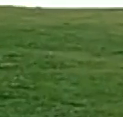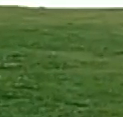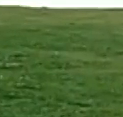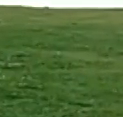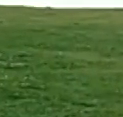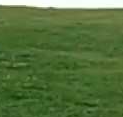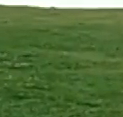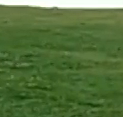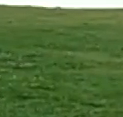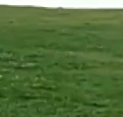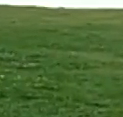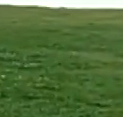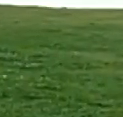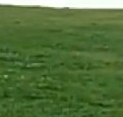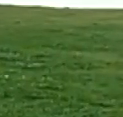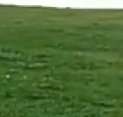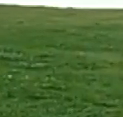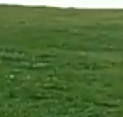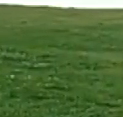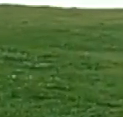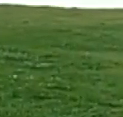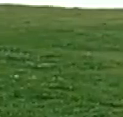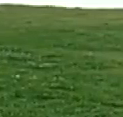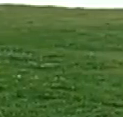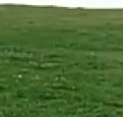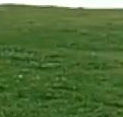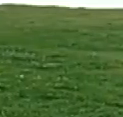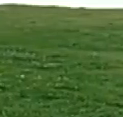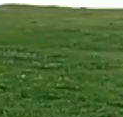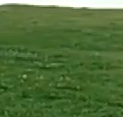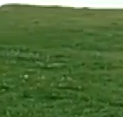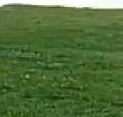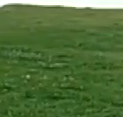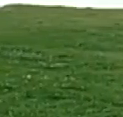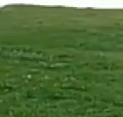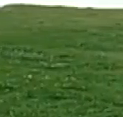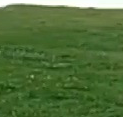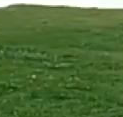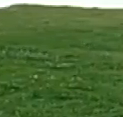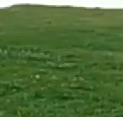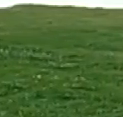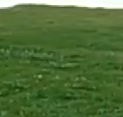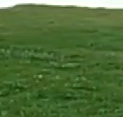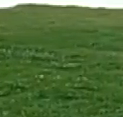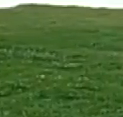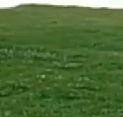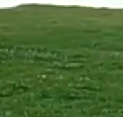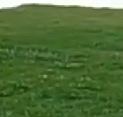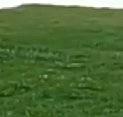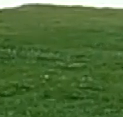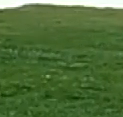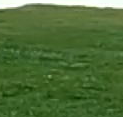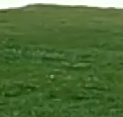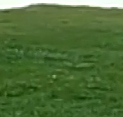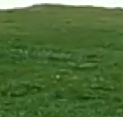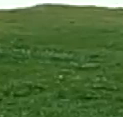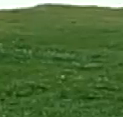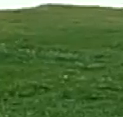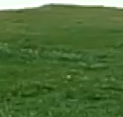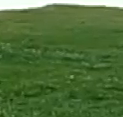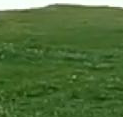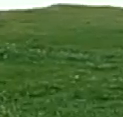de 49.000 consejos comunales constituidos y en ejercicio de gestión en todo el país, y a 9 años de la fecha histórica de aquel